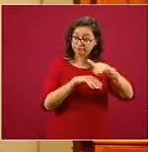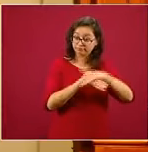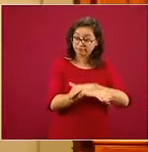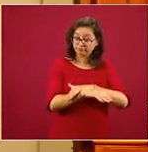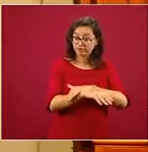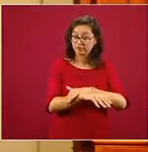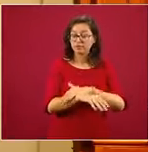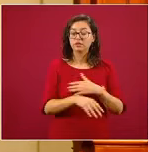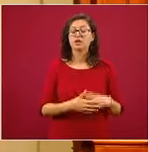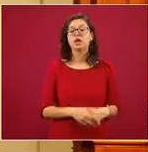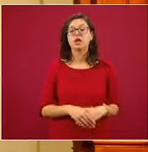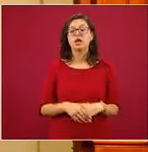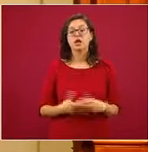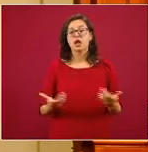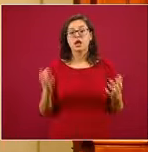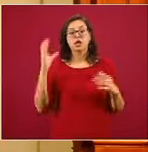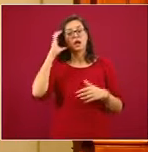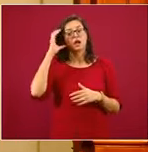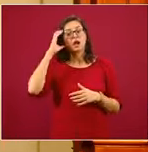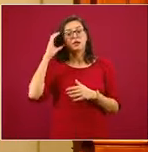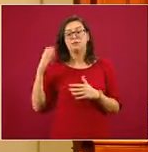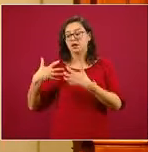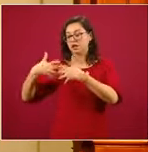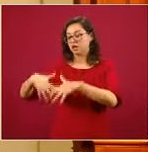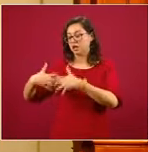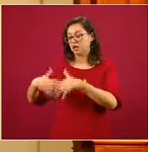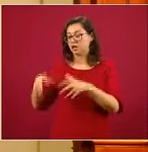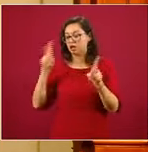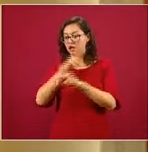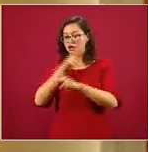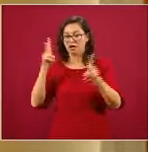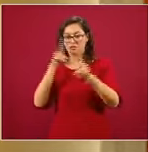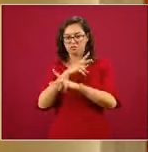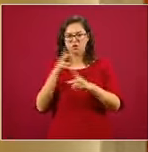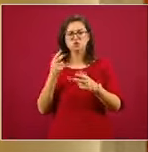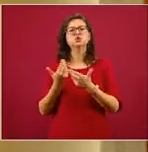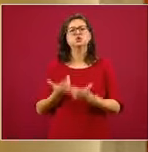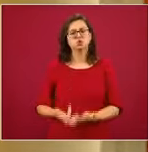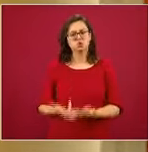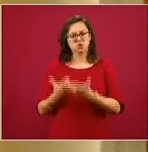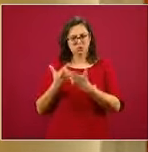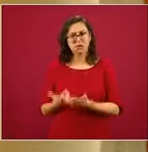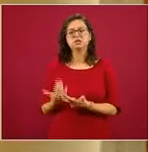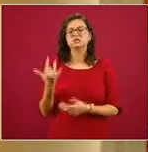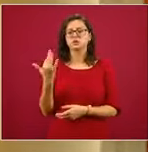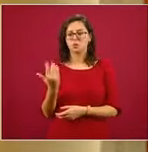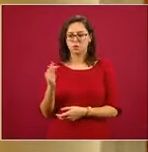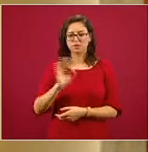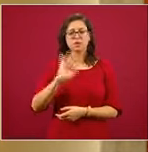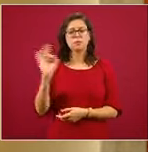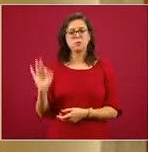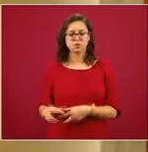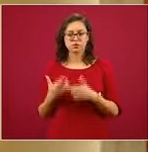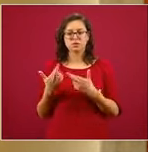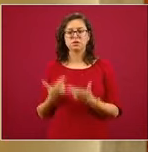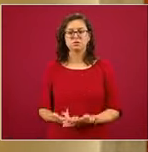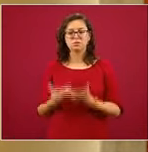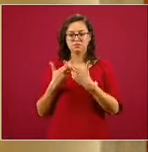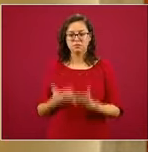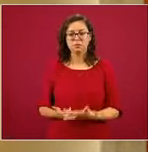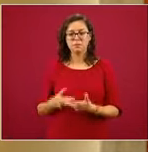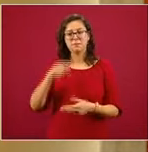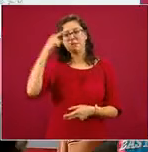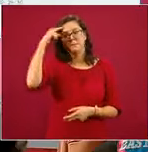El indicador de ocupación de camas con ventilador un poco más holgado, todavía hay la mitad de estas camas disponibles para